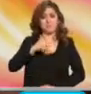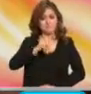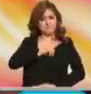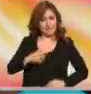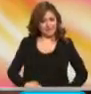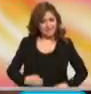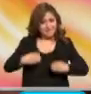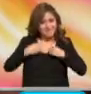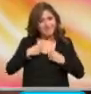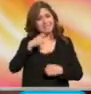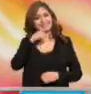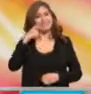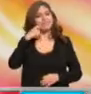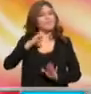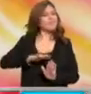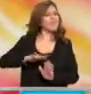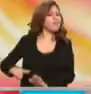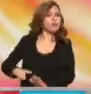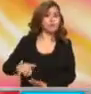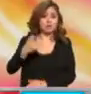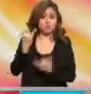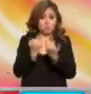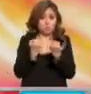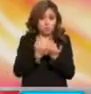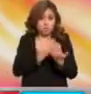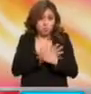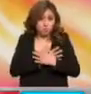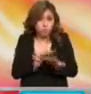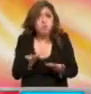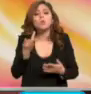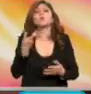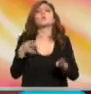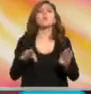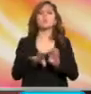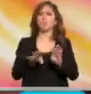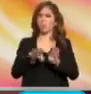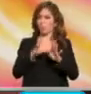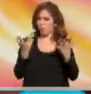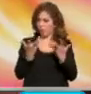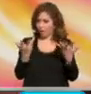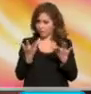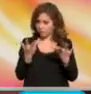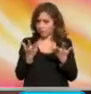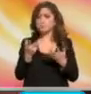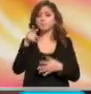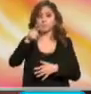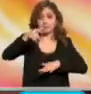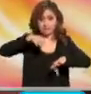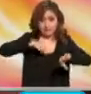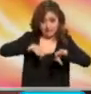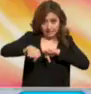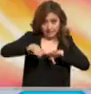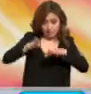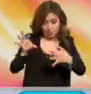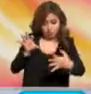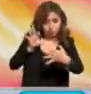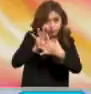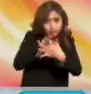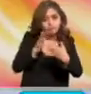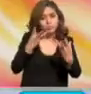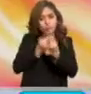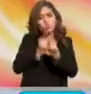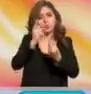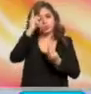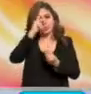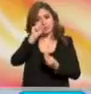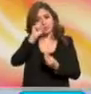mi vida erótica, sexual e incluso amorosa. ¿Cuáles son las soluciones? Aquí vemos que el trabajo con un sexólogo puede ser